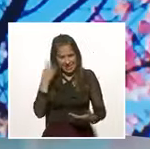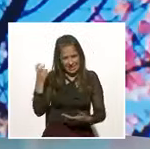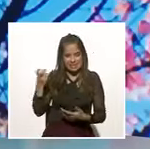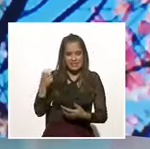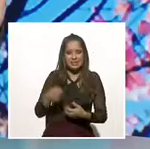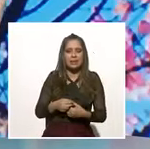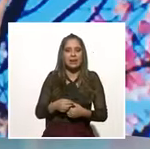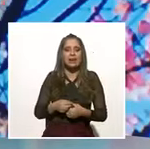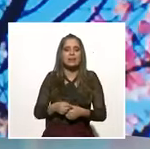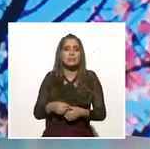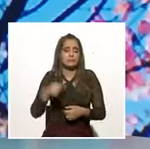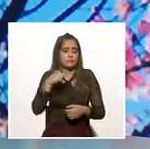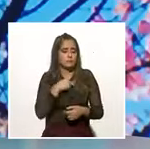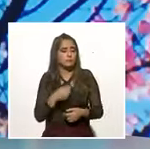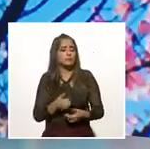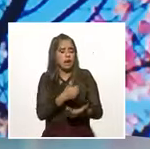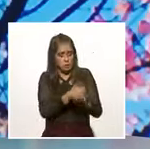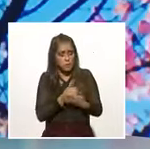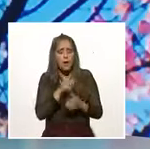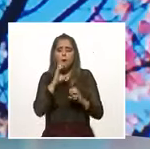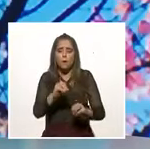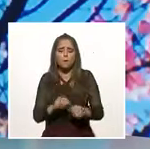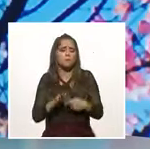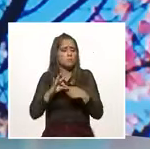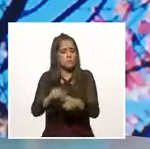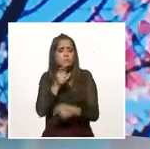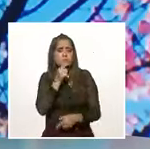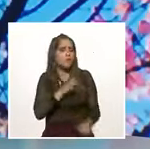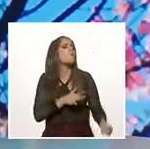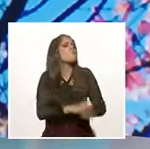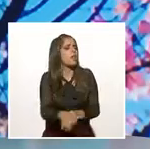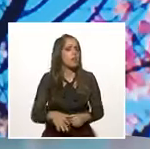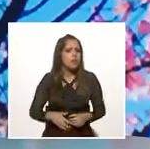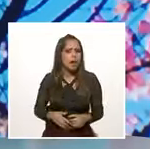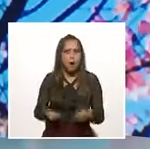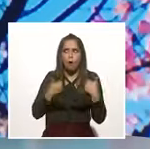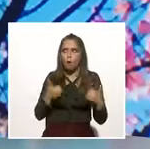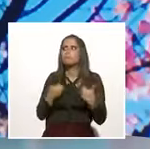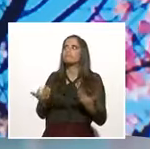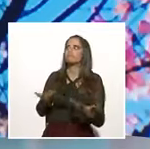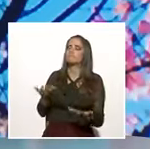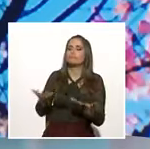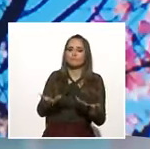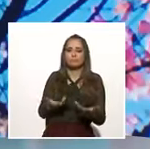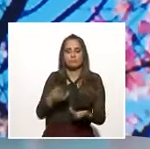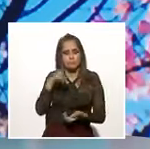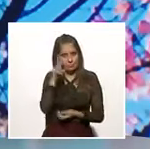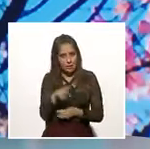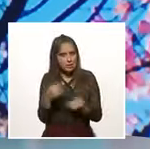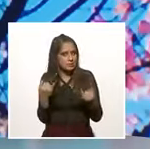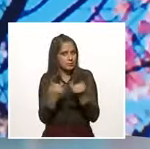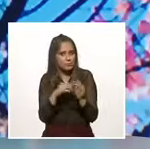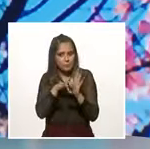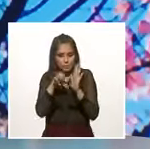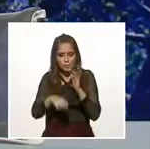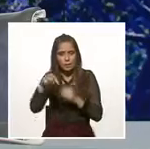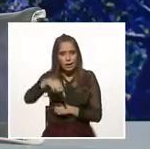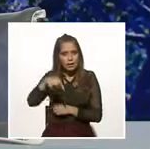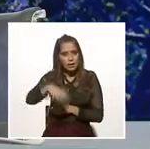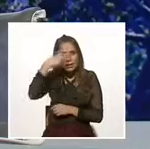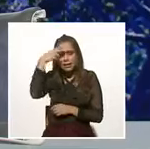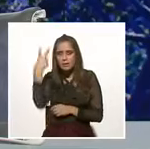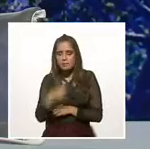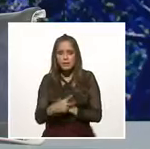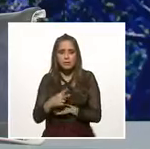dice, o me entregas o me ayudas. ¿Cuántas veces no ha pasado en nuestro queridísimo México que de pronto llega